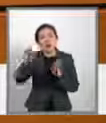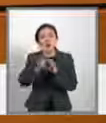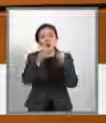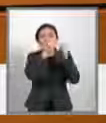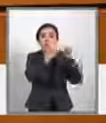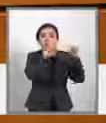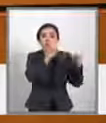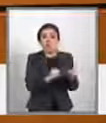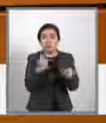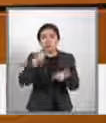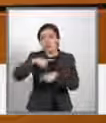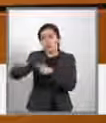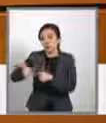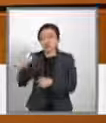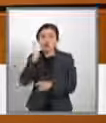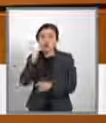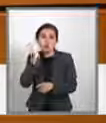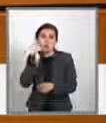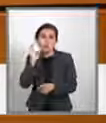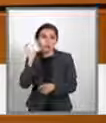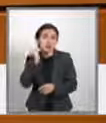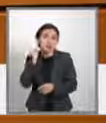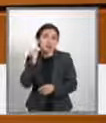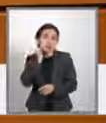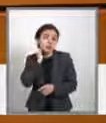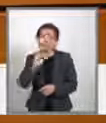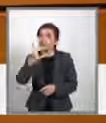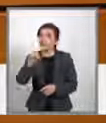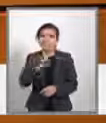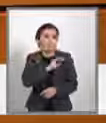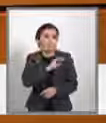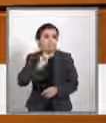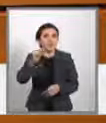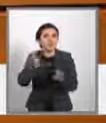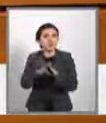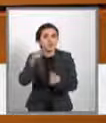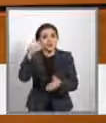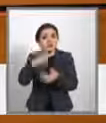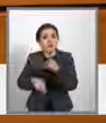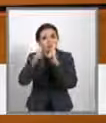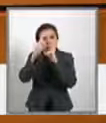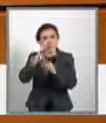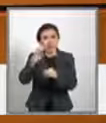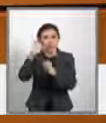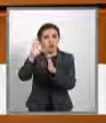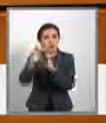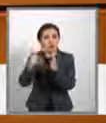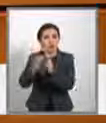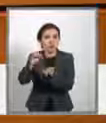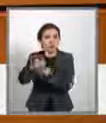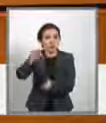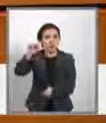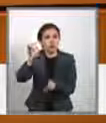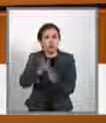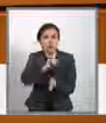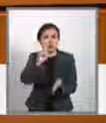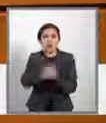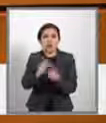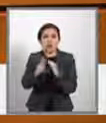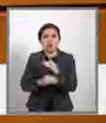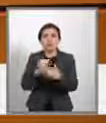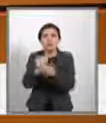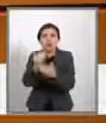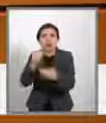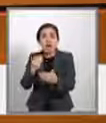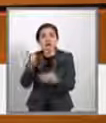autonomía por el Congreso. Esto no es posible, ya que sería inconstitucional establecer la vigencia de esta nueva ley